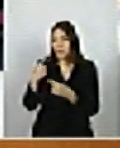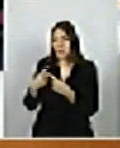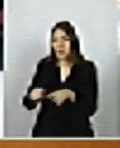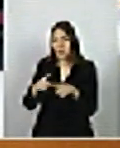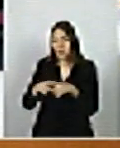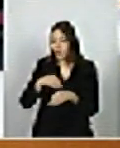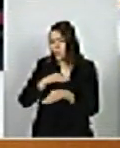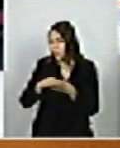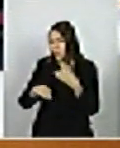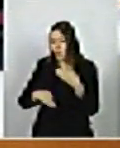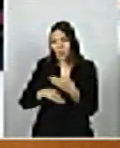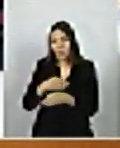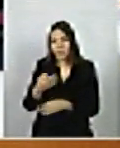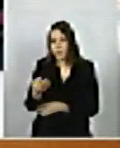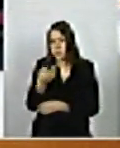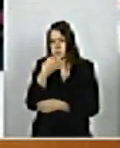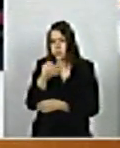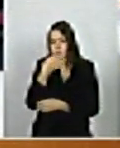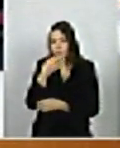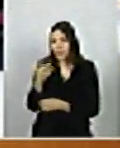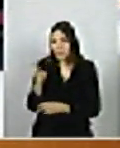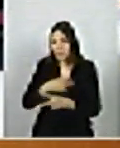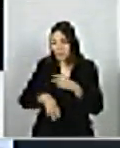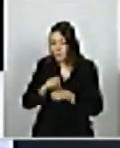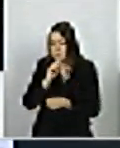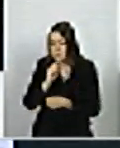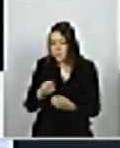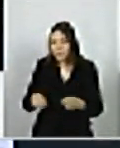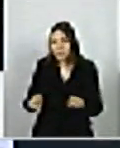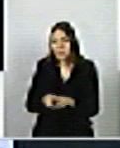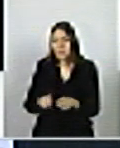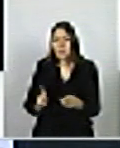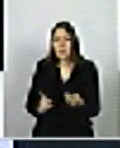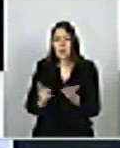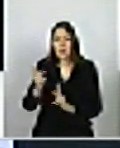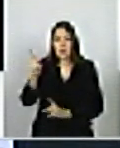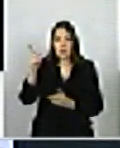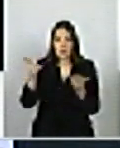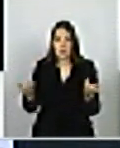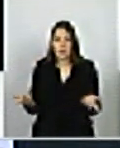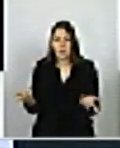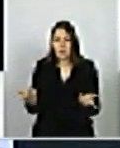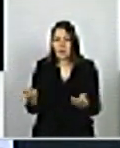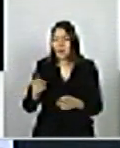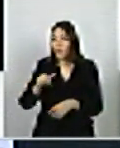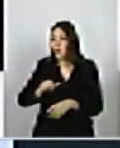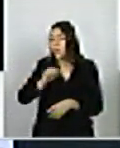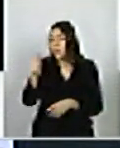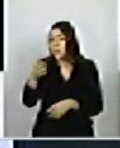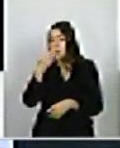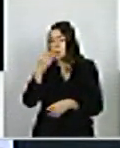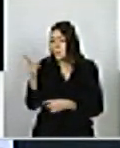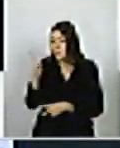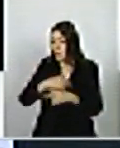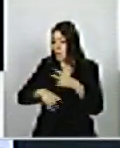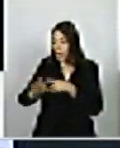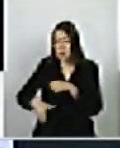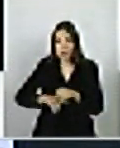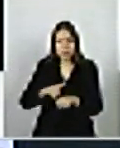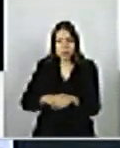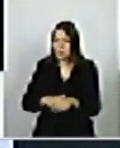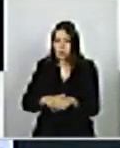sin excepción, vienen de las hierbas. No hay medicinas que vengan de los animales,